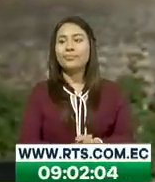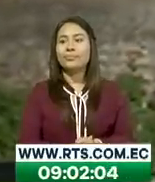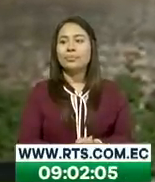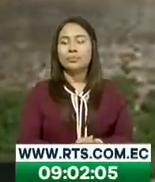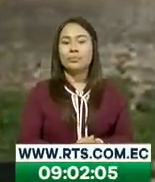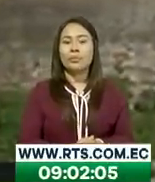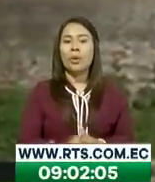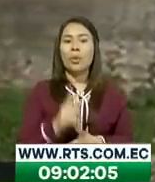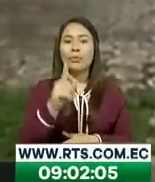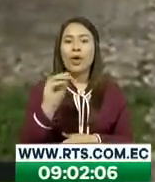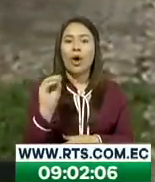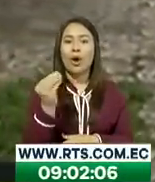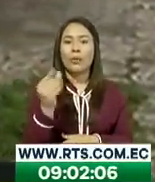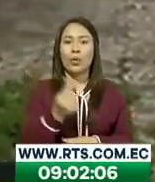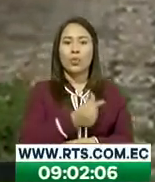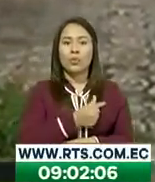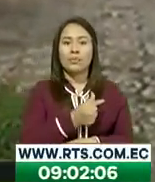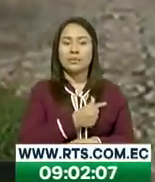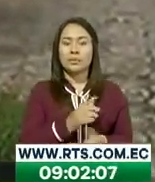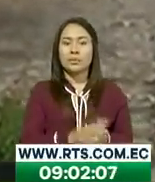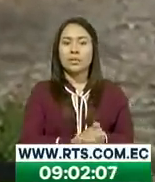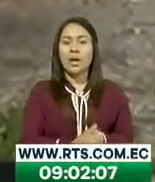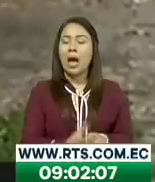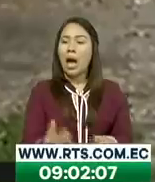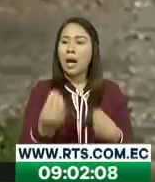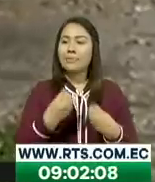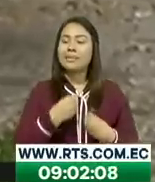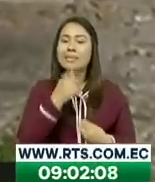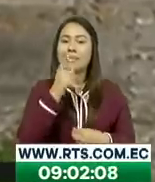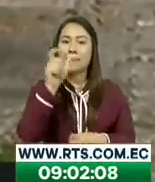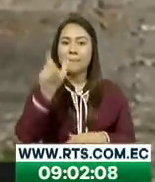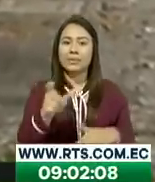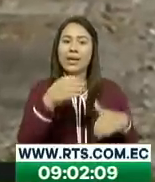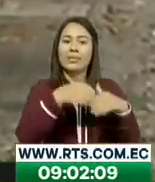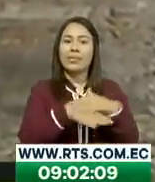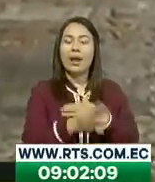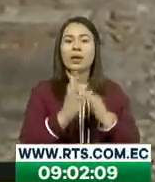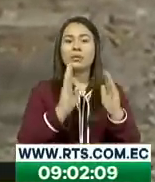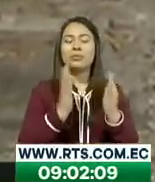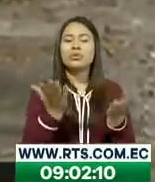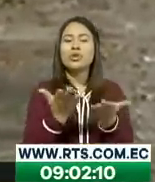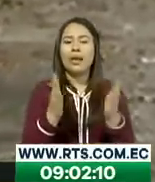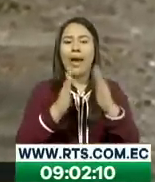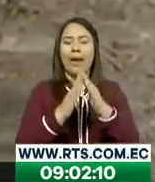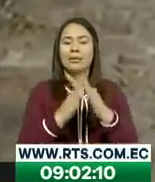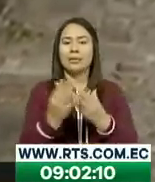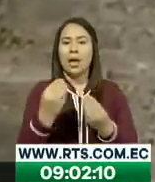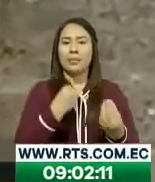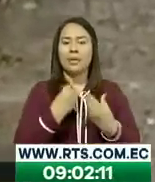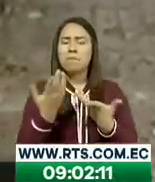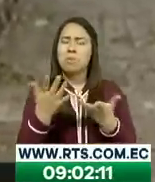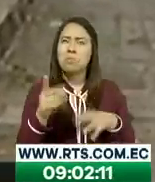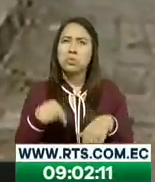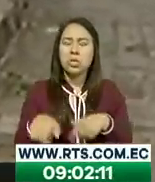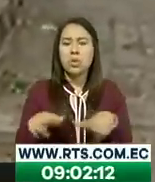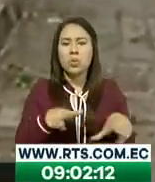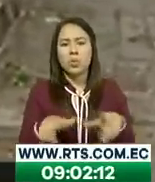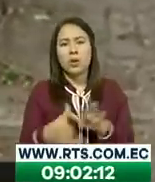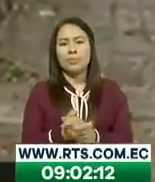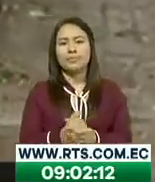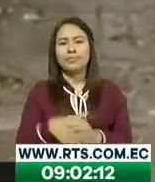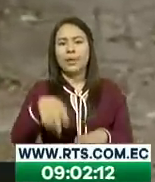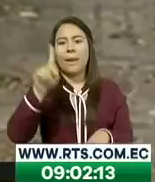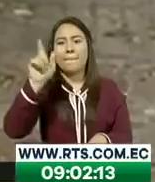una joven universitaria que estaba a punto de ingresar hasta su domicilio. Cuando llegaba más o menos por este sector,